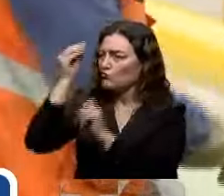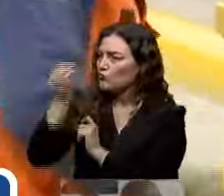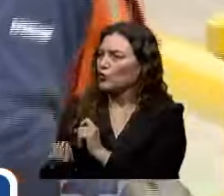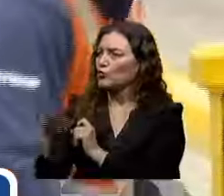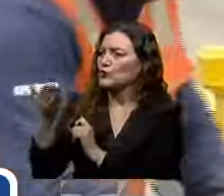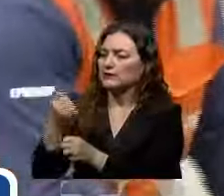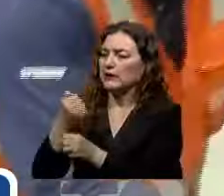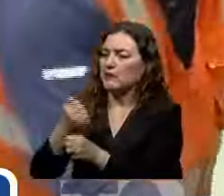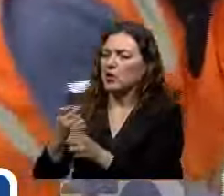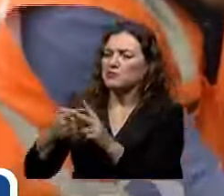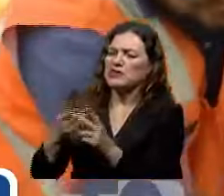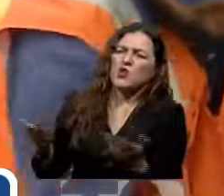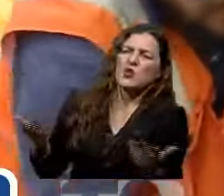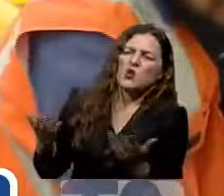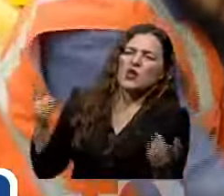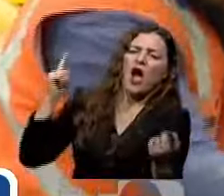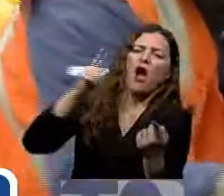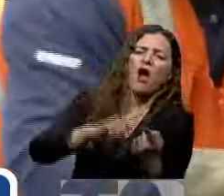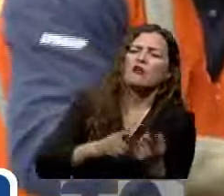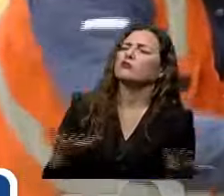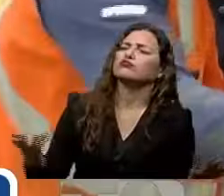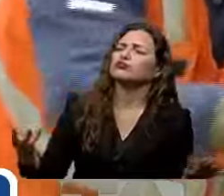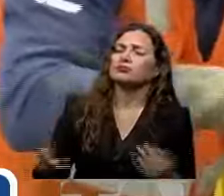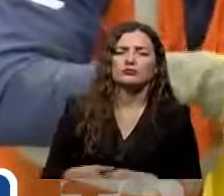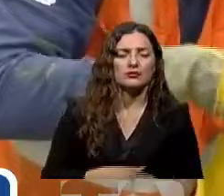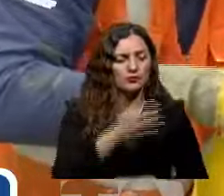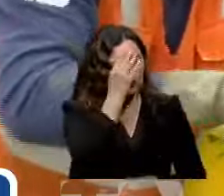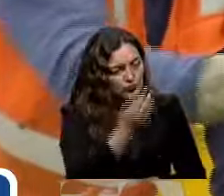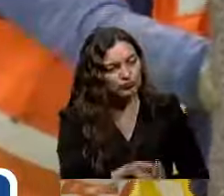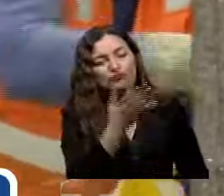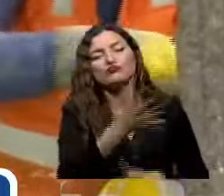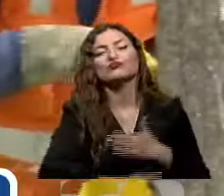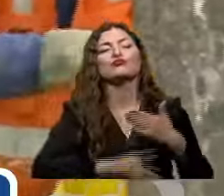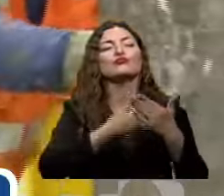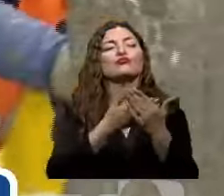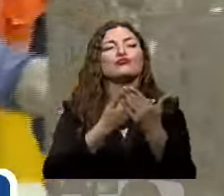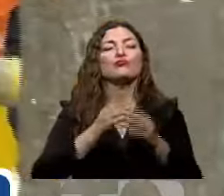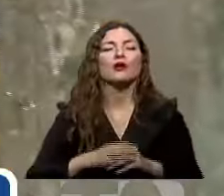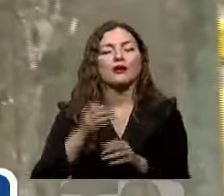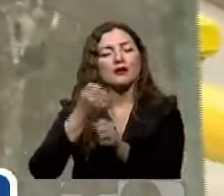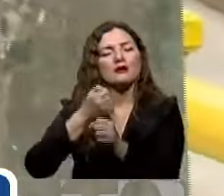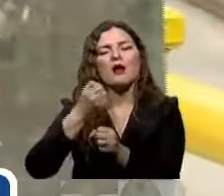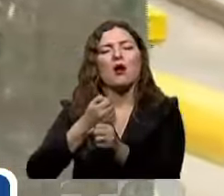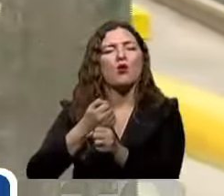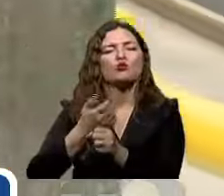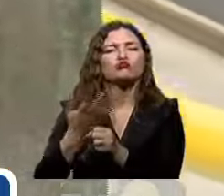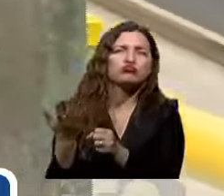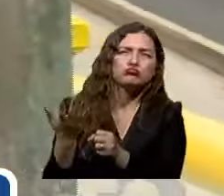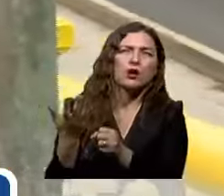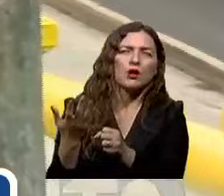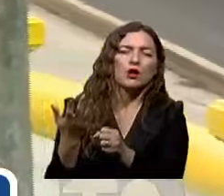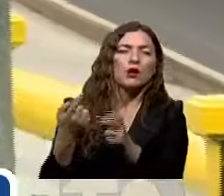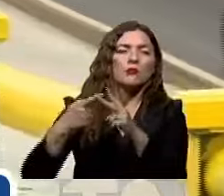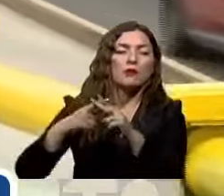dónde a dónde comprenden estos trabajos de mantenimiento vial? Muy buenos días con todos. Los trabajos comprenden